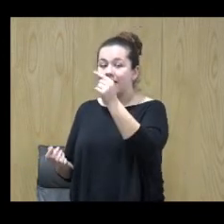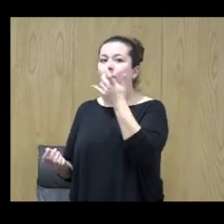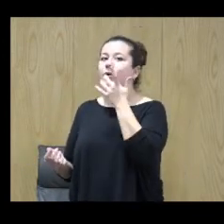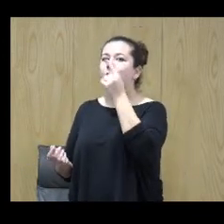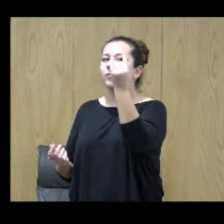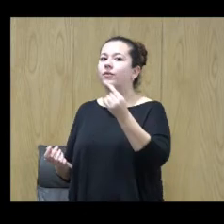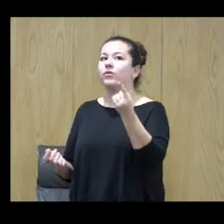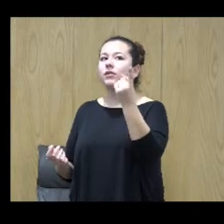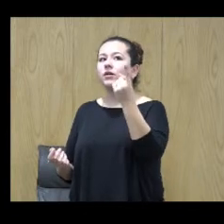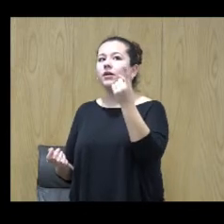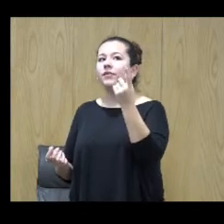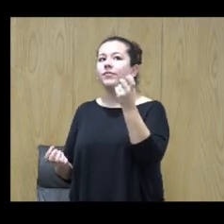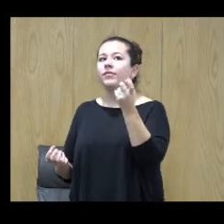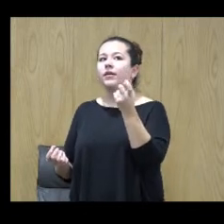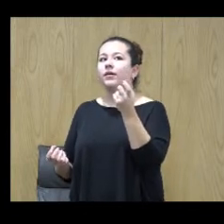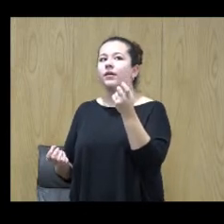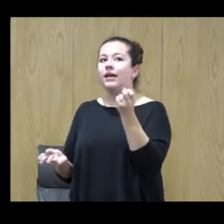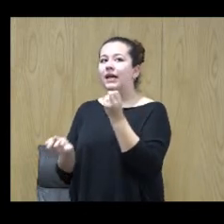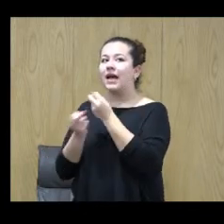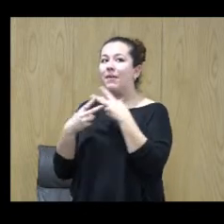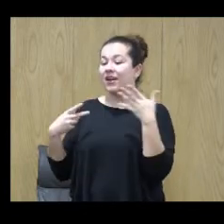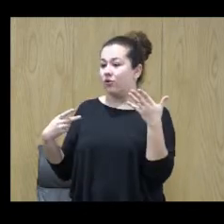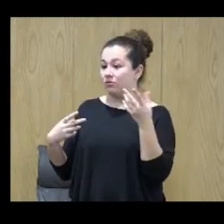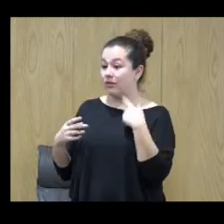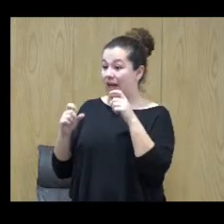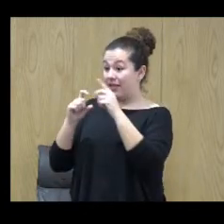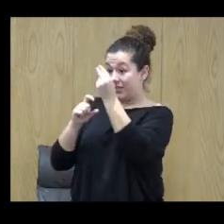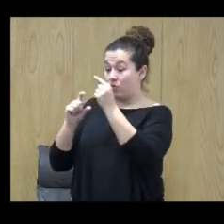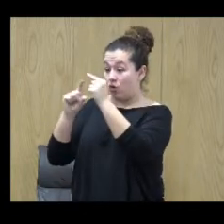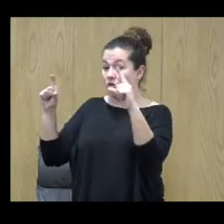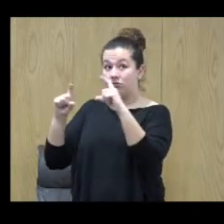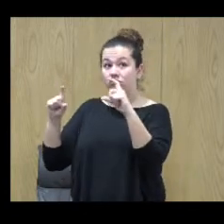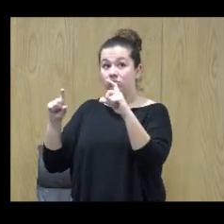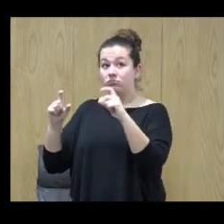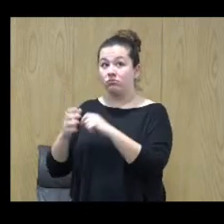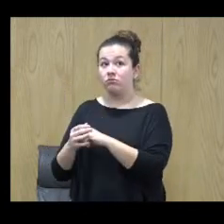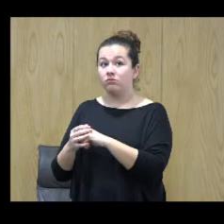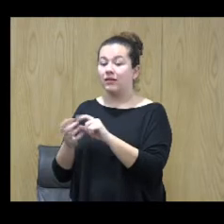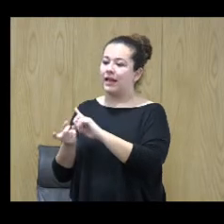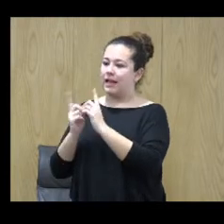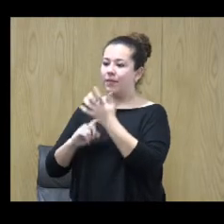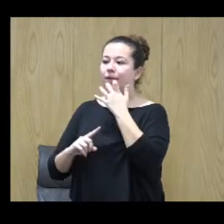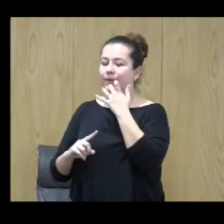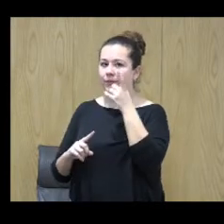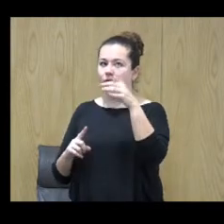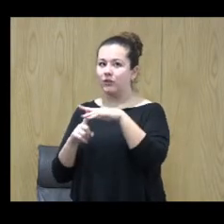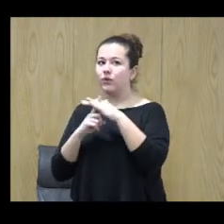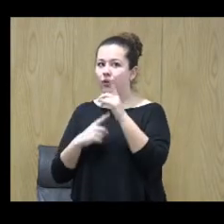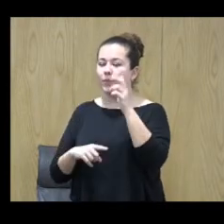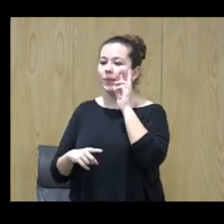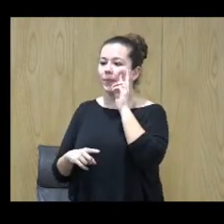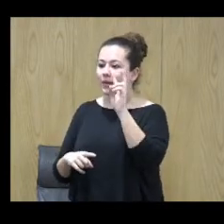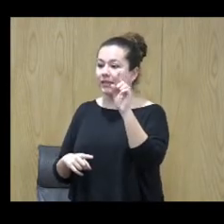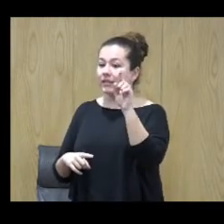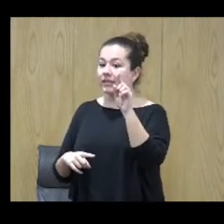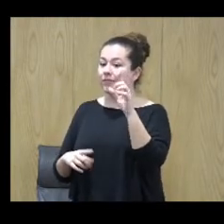esta del camarero, veis que la distribución cambia radicalmente con respecto al texto más difícil, ¿no? Por ejemplo, en este caso veis que